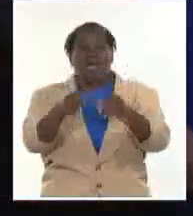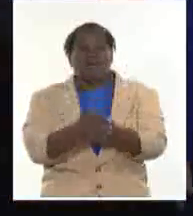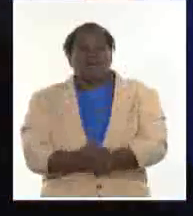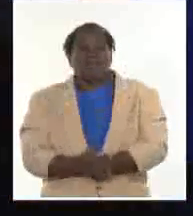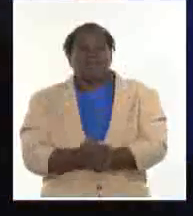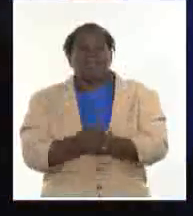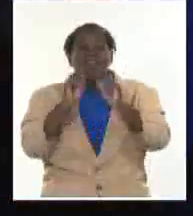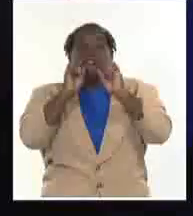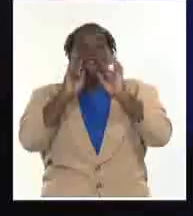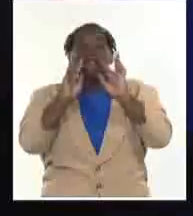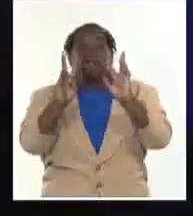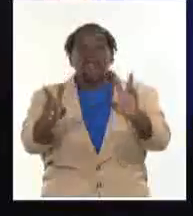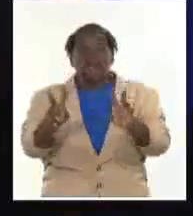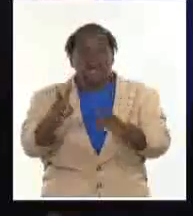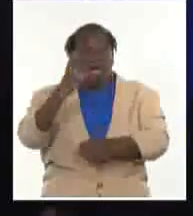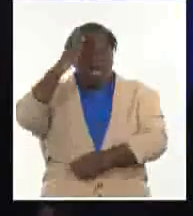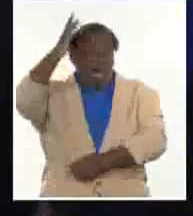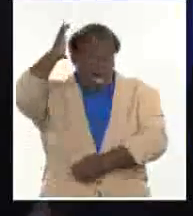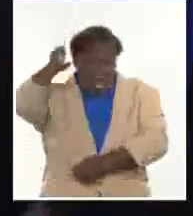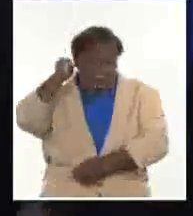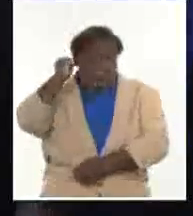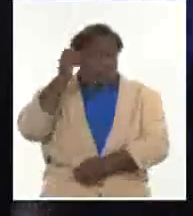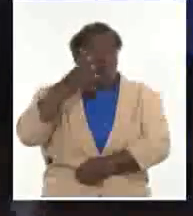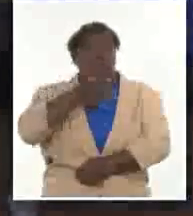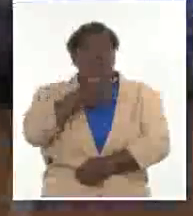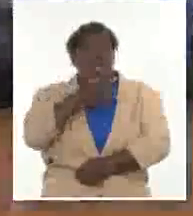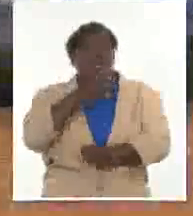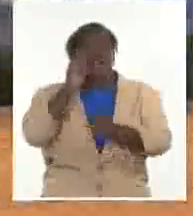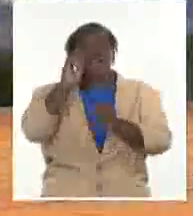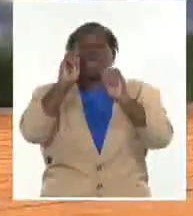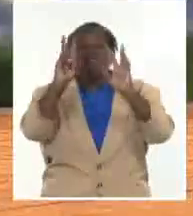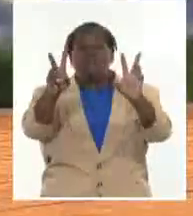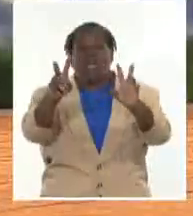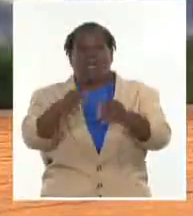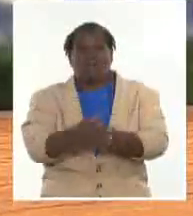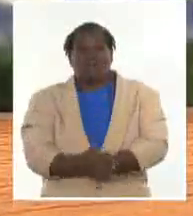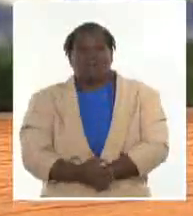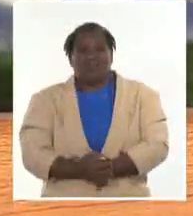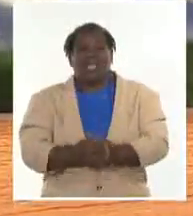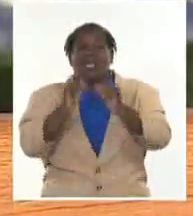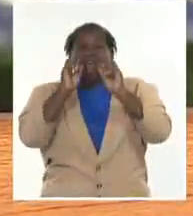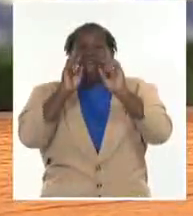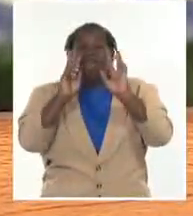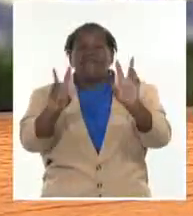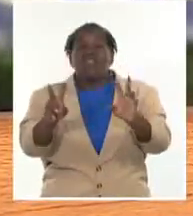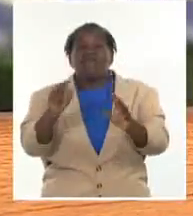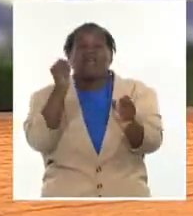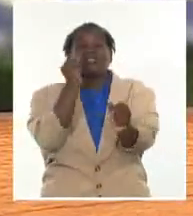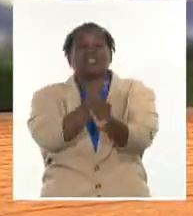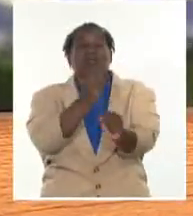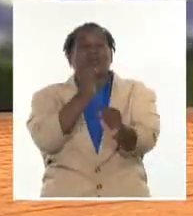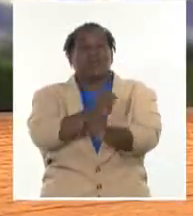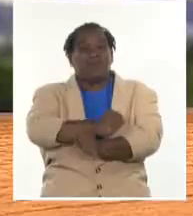por siempre Raúl y Fidel! ¡Viva! ¡Vivan los trabajadores